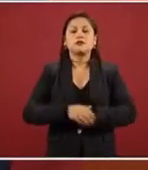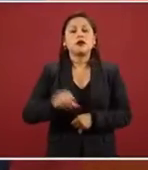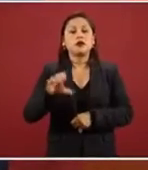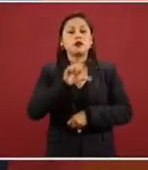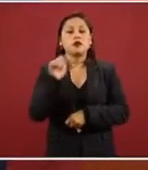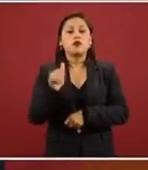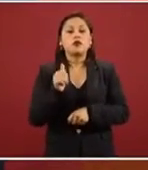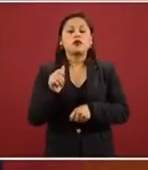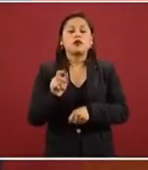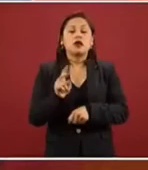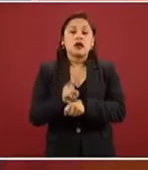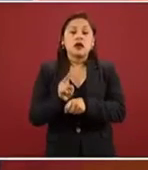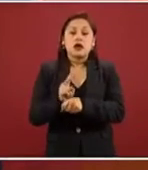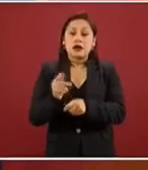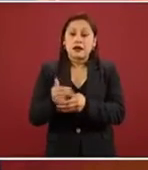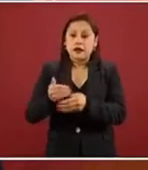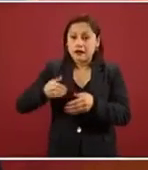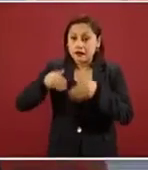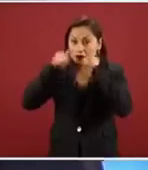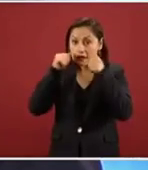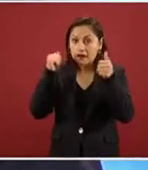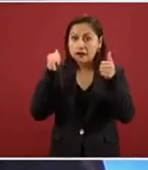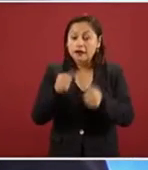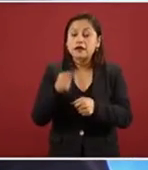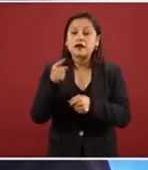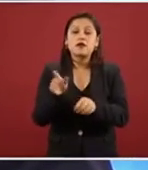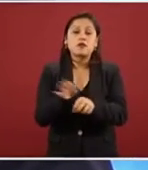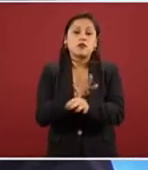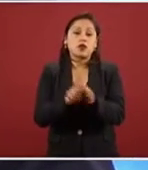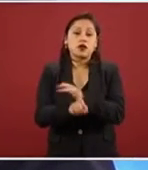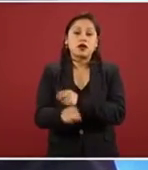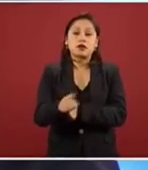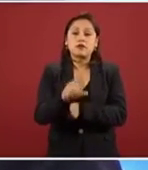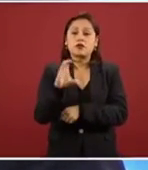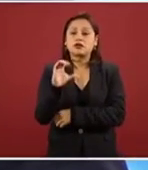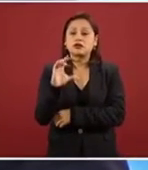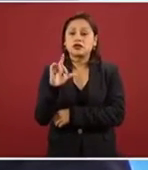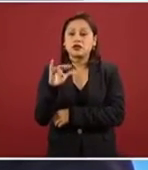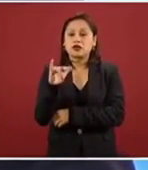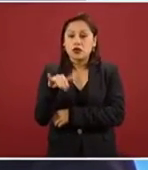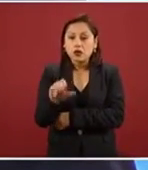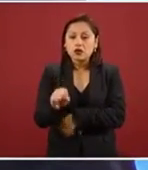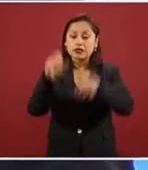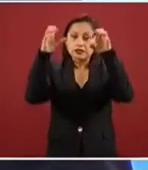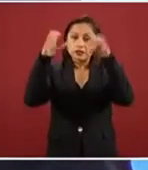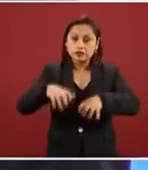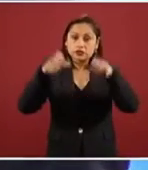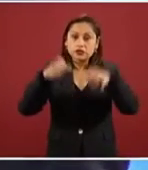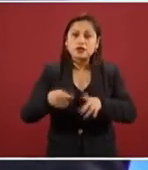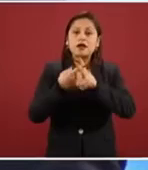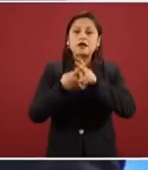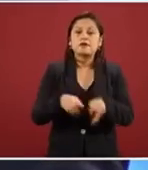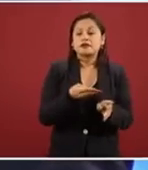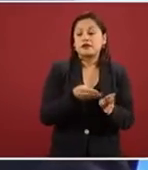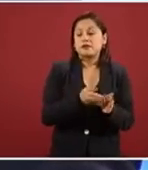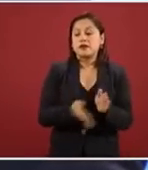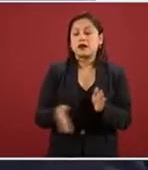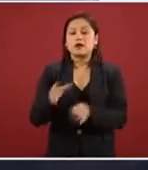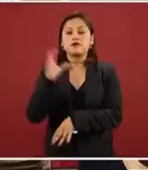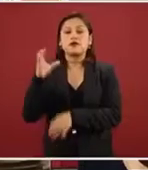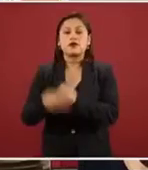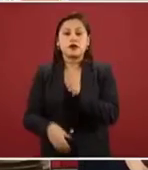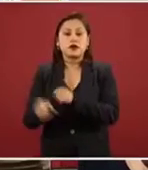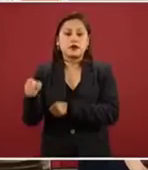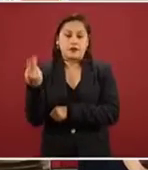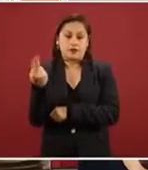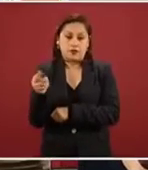los riesgos más importantes que tiene nuestro país es la temporada de ciclones tropicales y lluvias, que arranca en el mes de mayo y termina en el mes